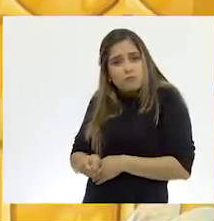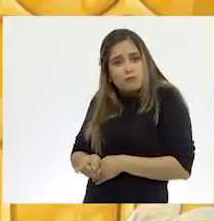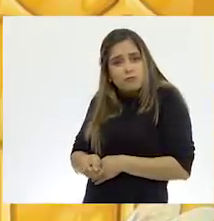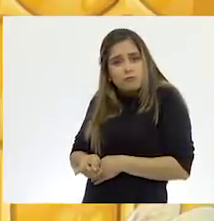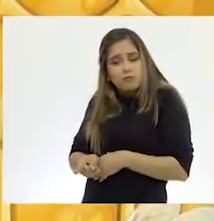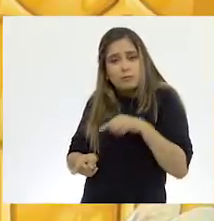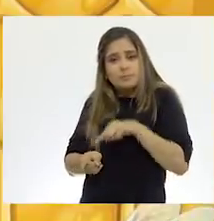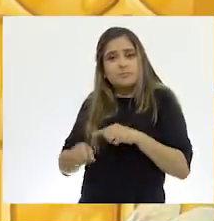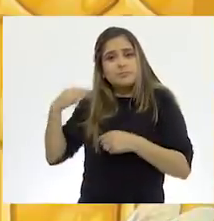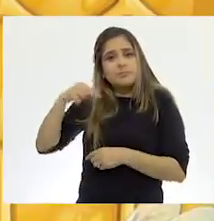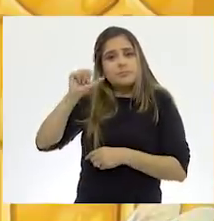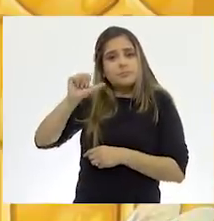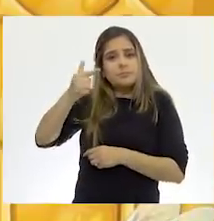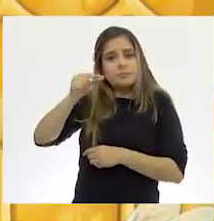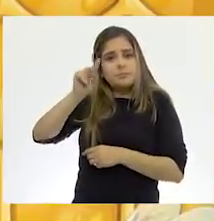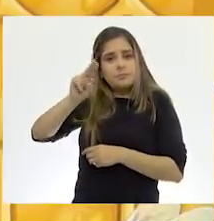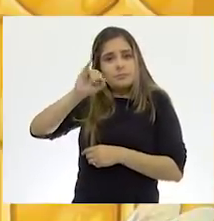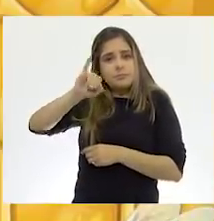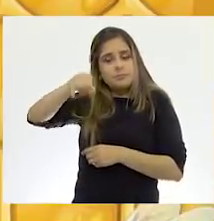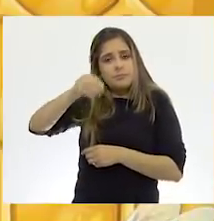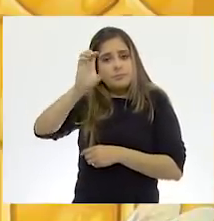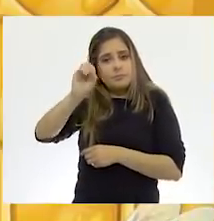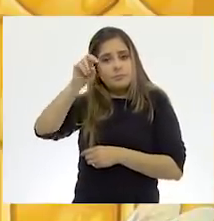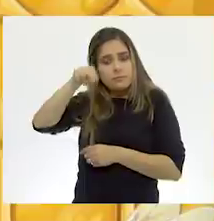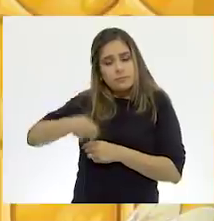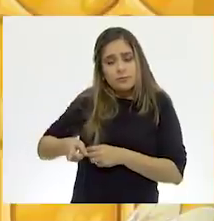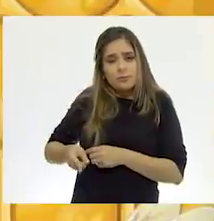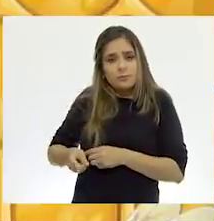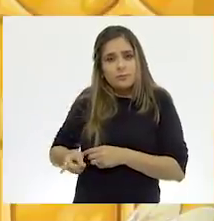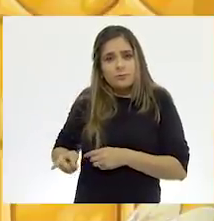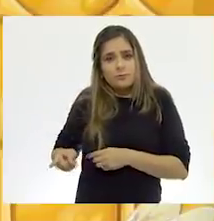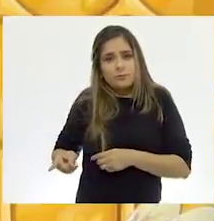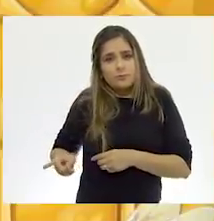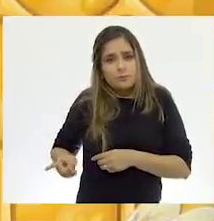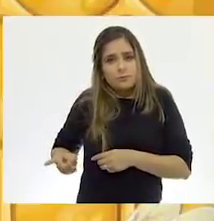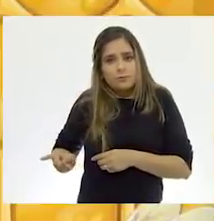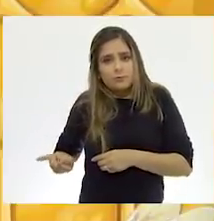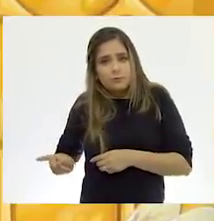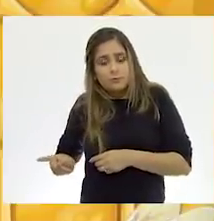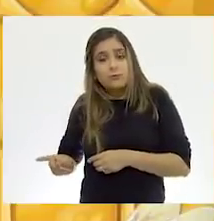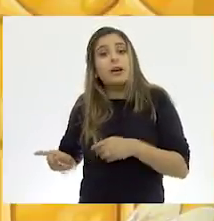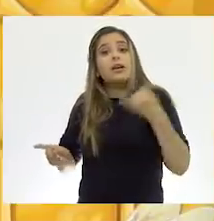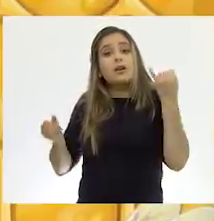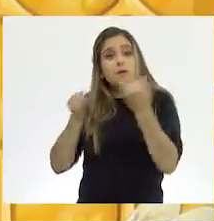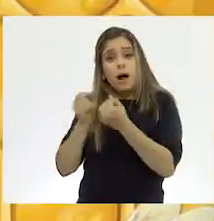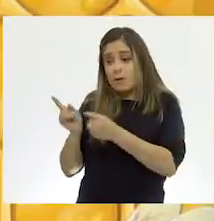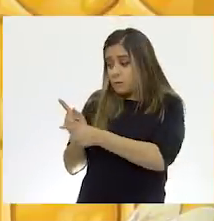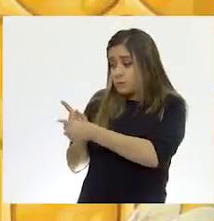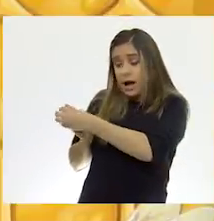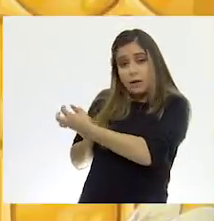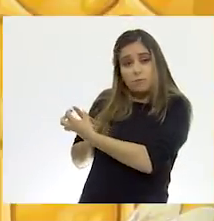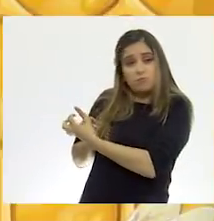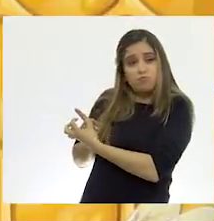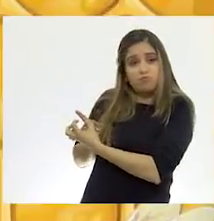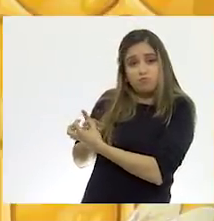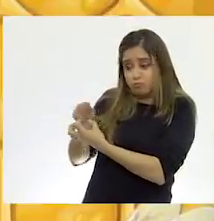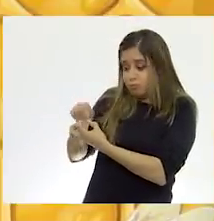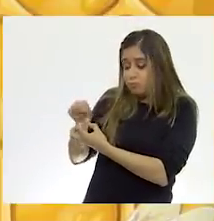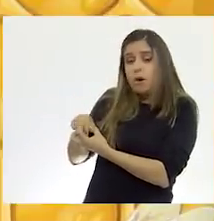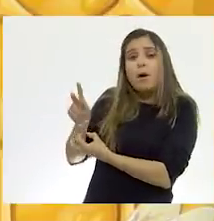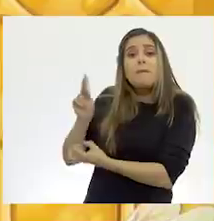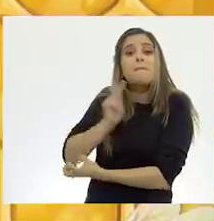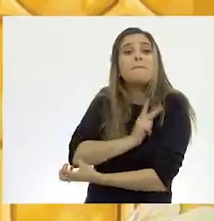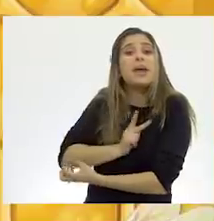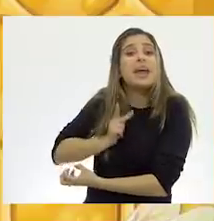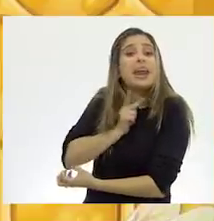pinchos y pegado a él un saquito lleno de veneno. Las